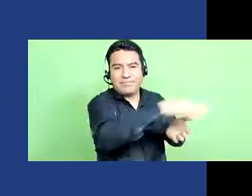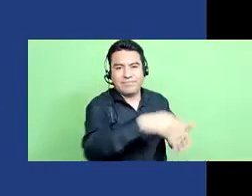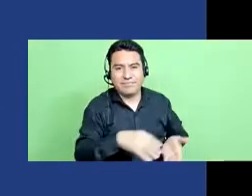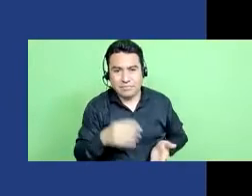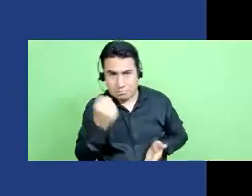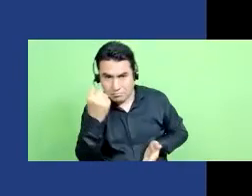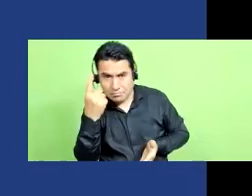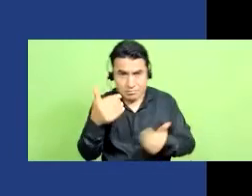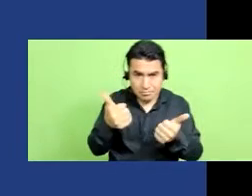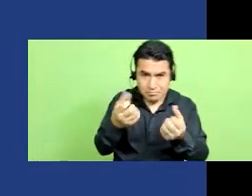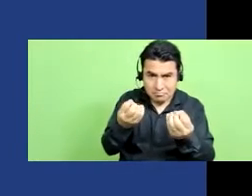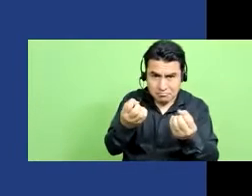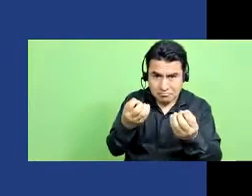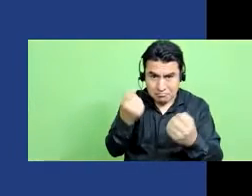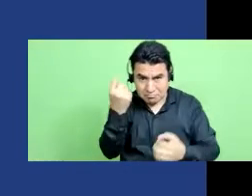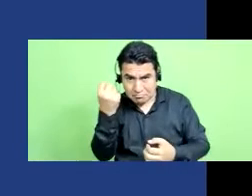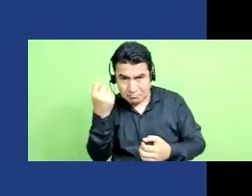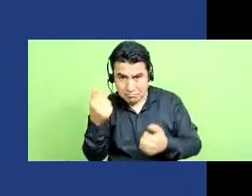ah